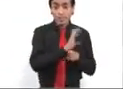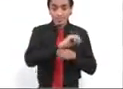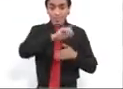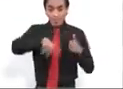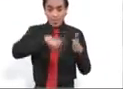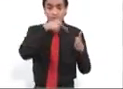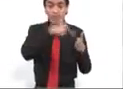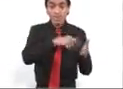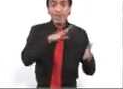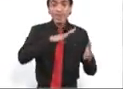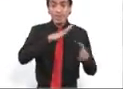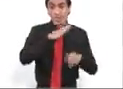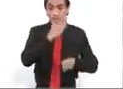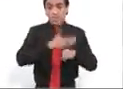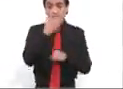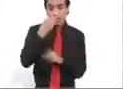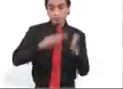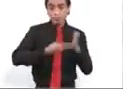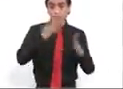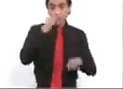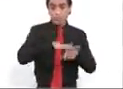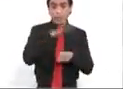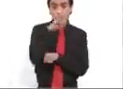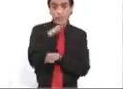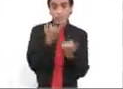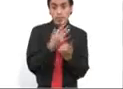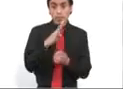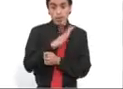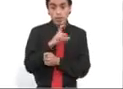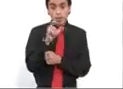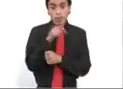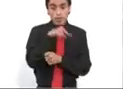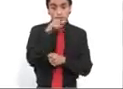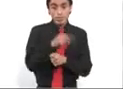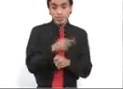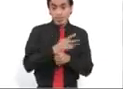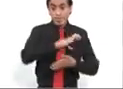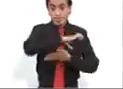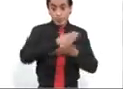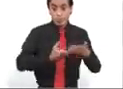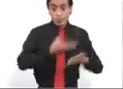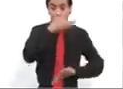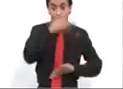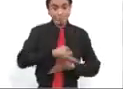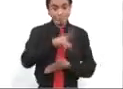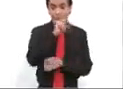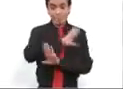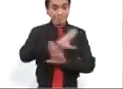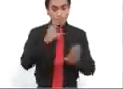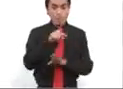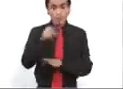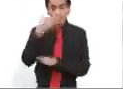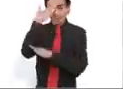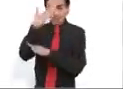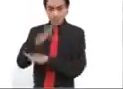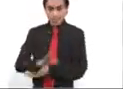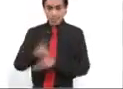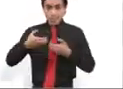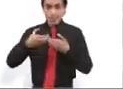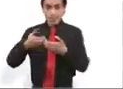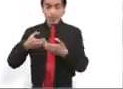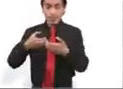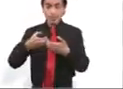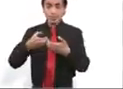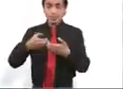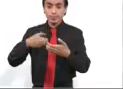se hicieron sanciones más altas hasta llegar al grado de la extinción de concesiones, como ustedes conocen, fue en el caso de la Ruta 57 y